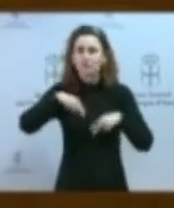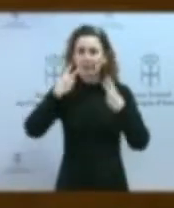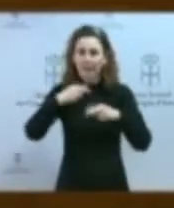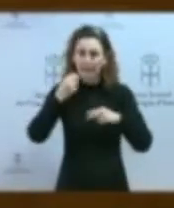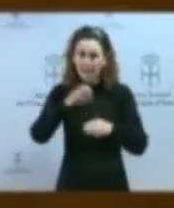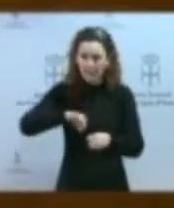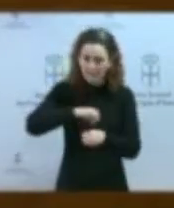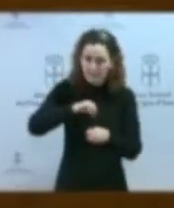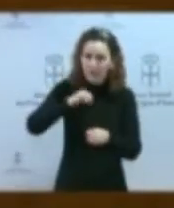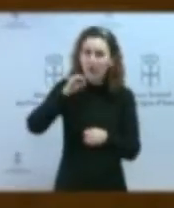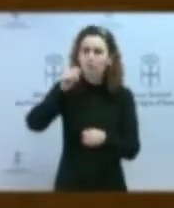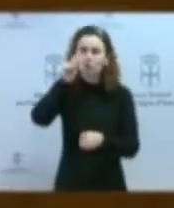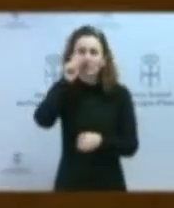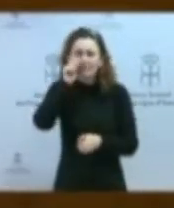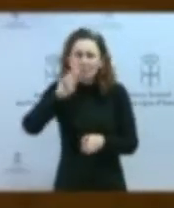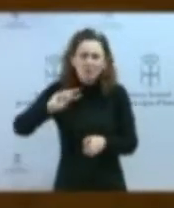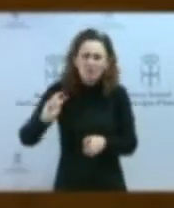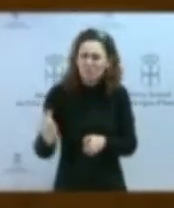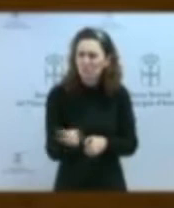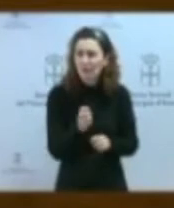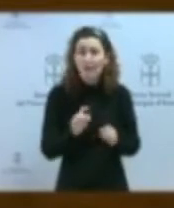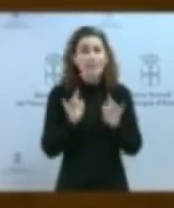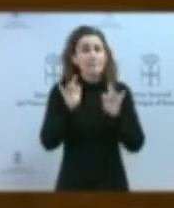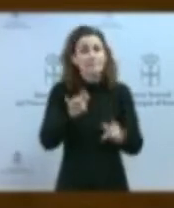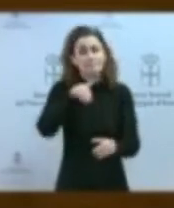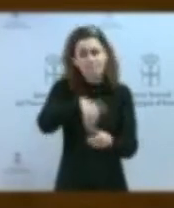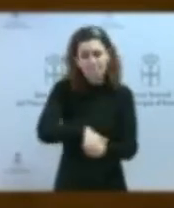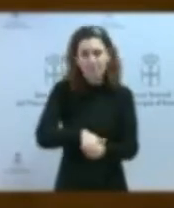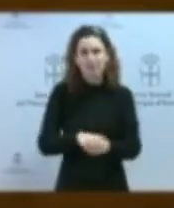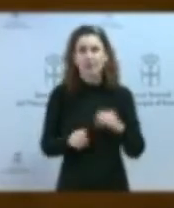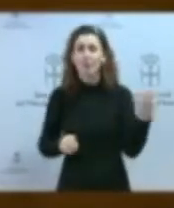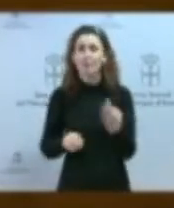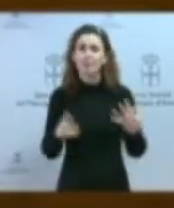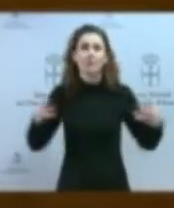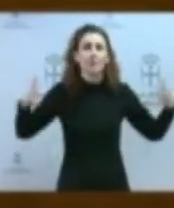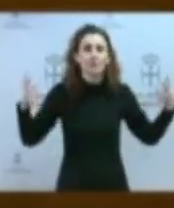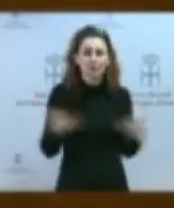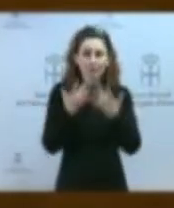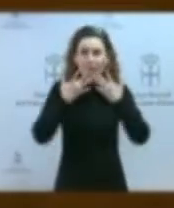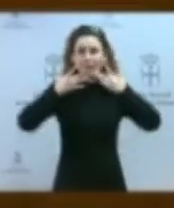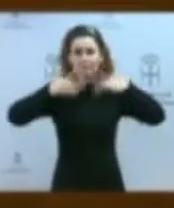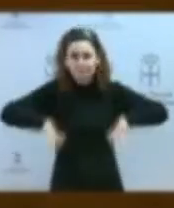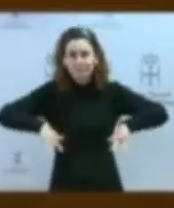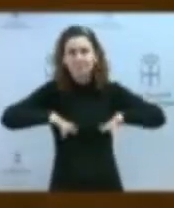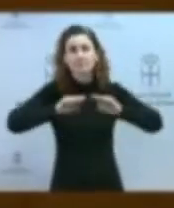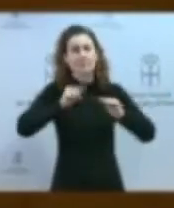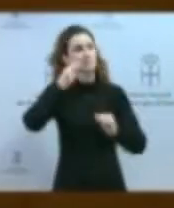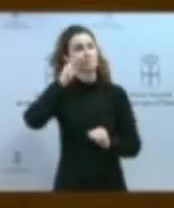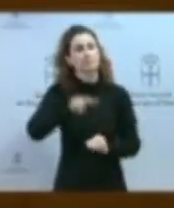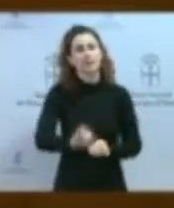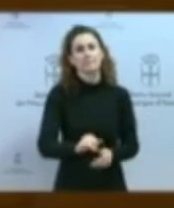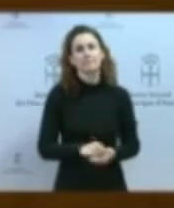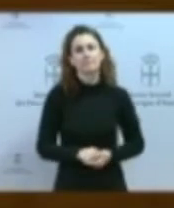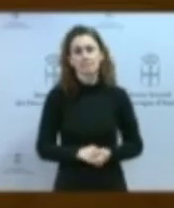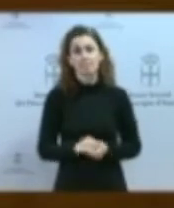para ponerse al lado de la gente. Eso es una urgencia objetiva que reconocemos. Estas cuentas Creemos que no son tan ambiciosas